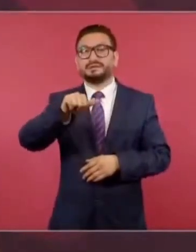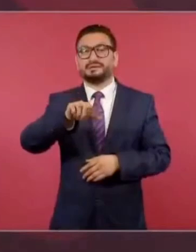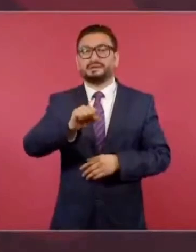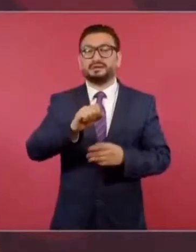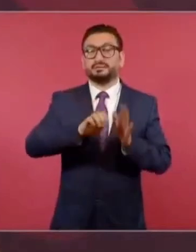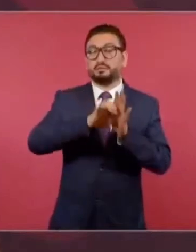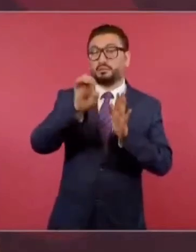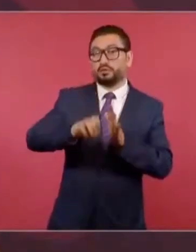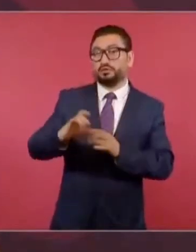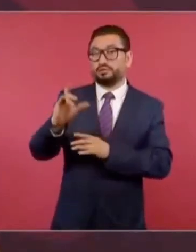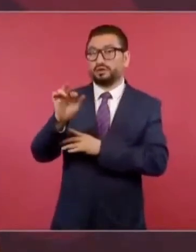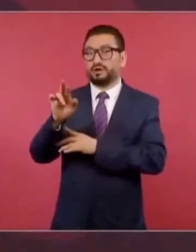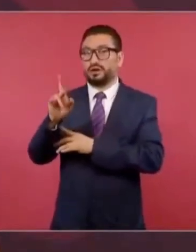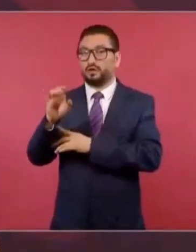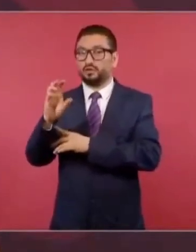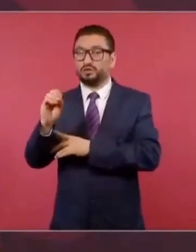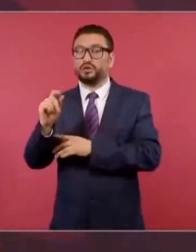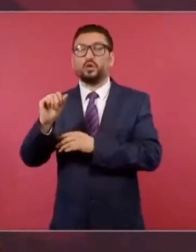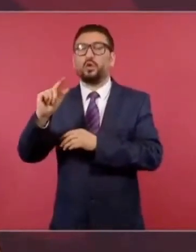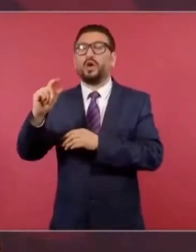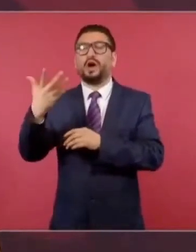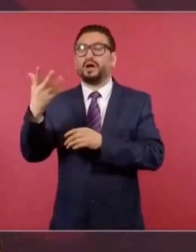Claudio X o a cualquier presidente